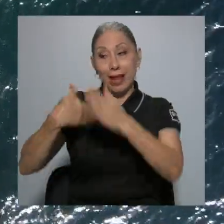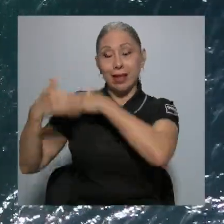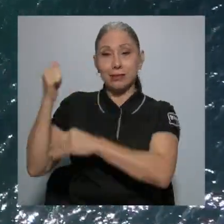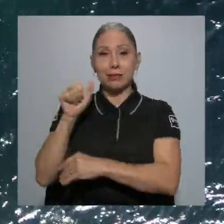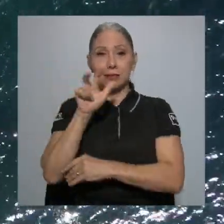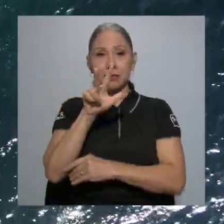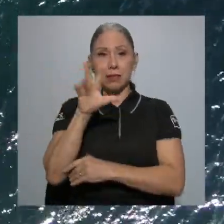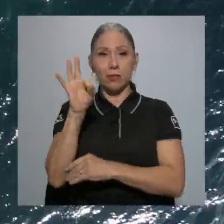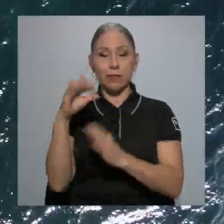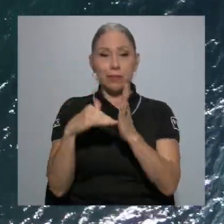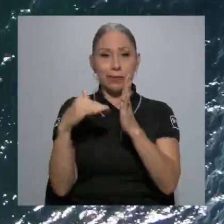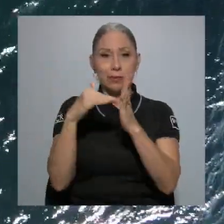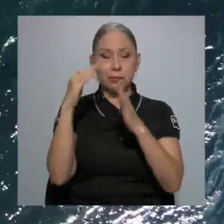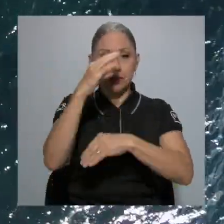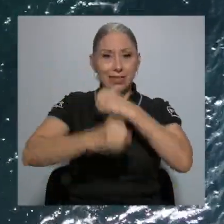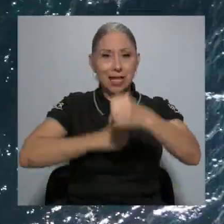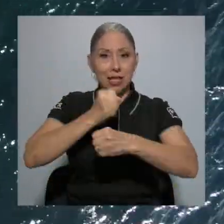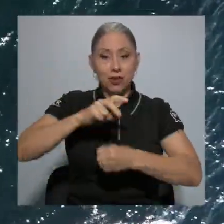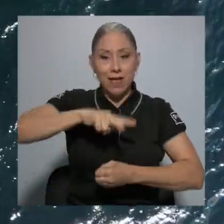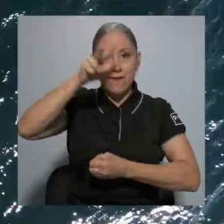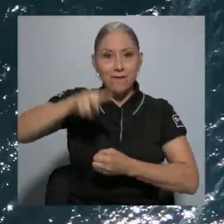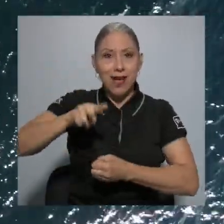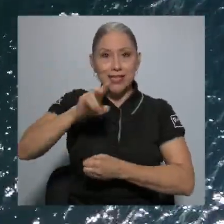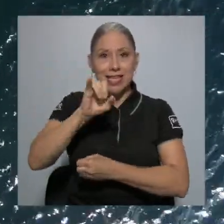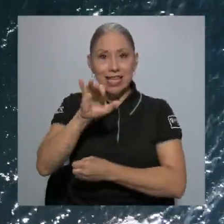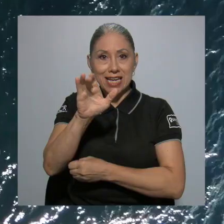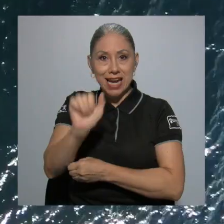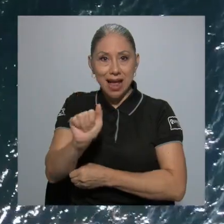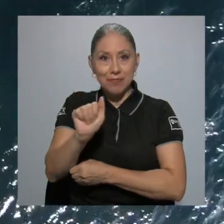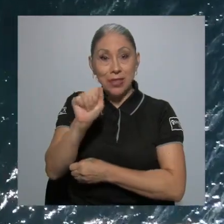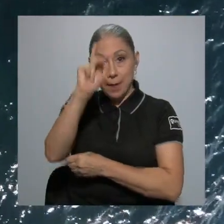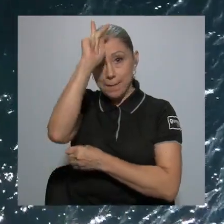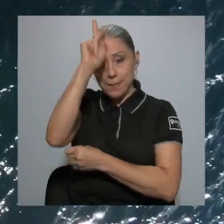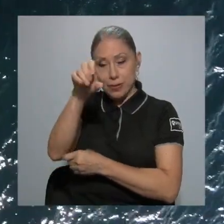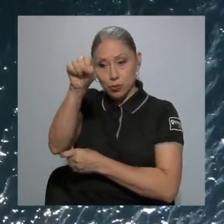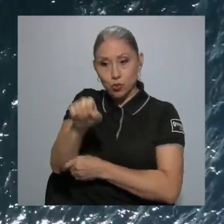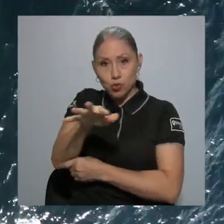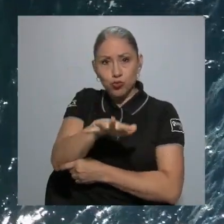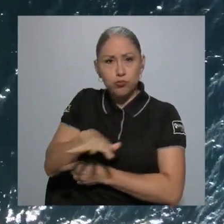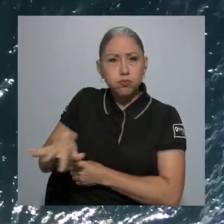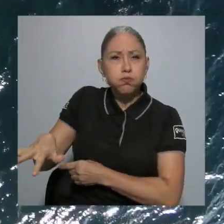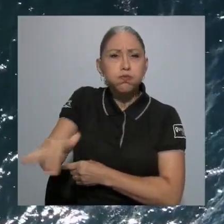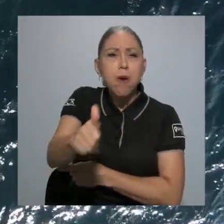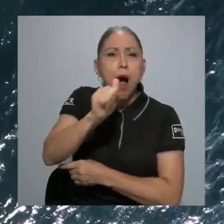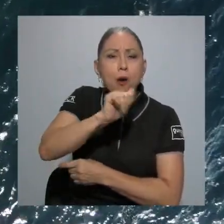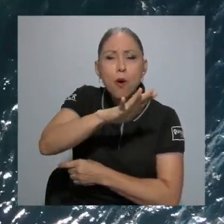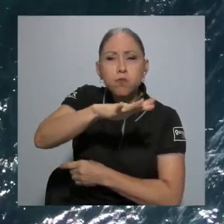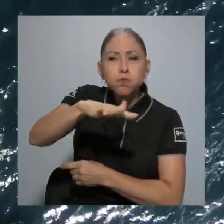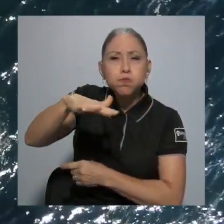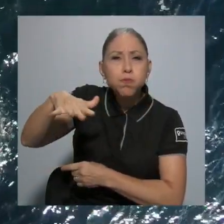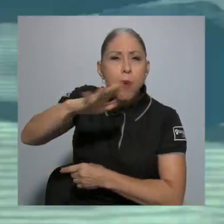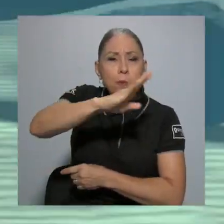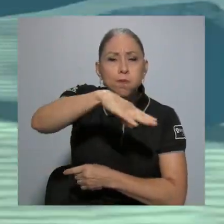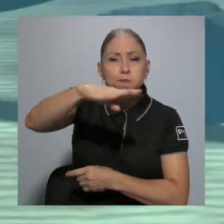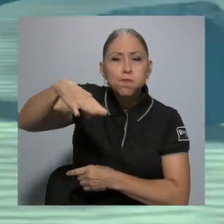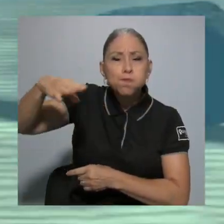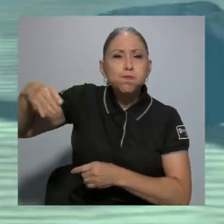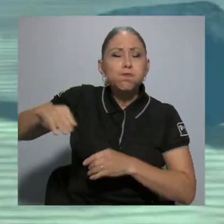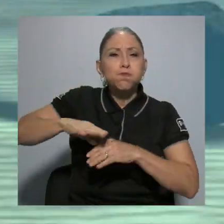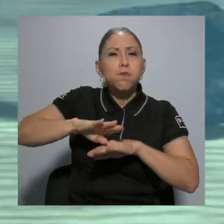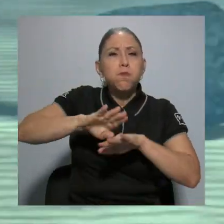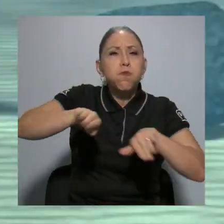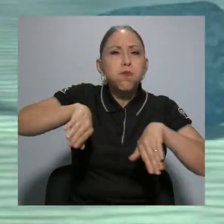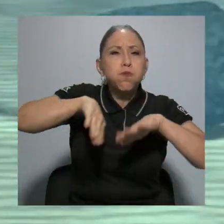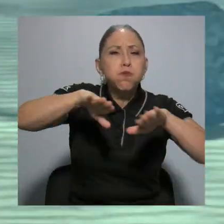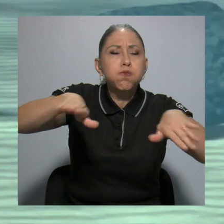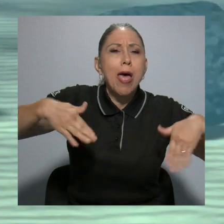Hace 39 millones de años, el valle de Ica, en el sur de Perú, estaba cubierto de agua, y en este mar nadaba